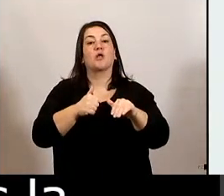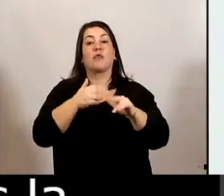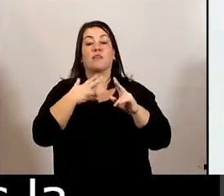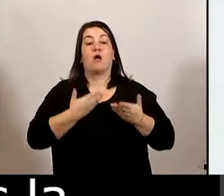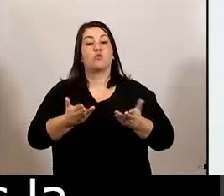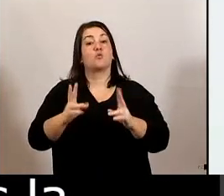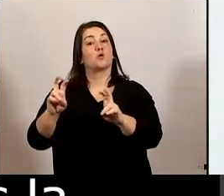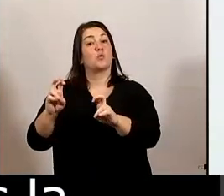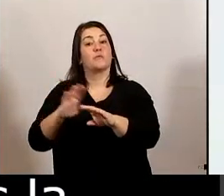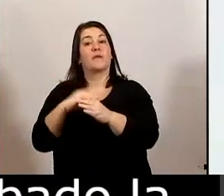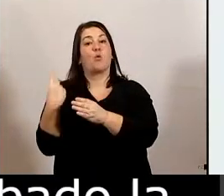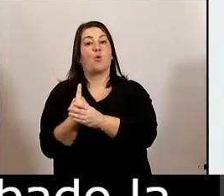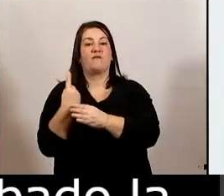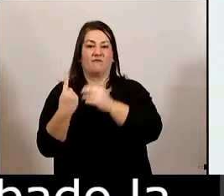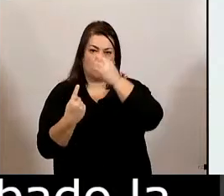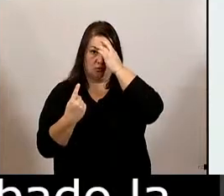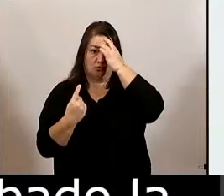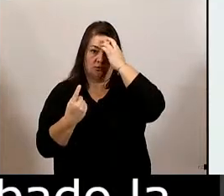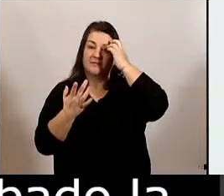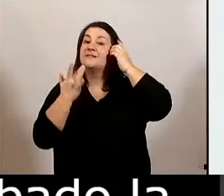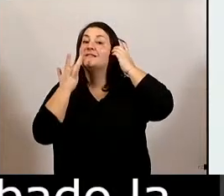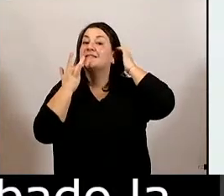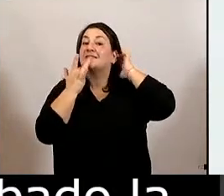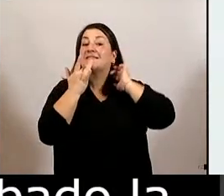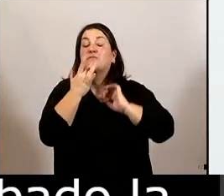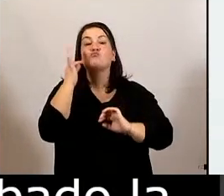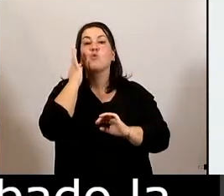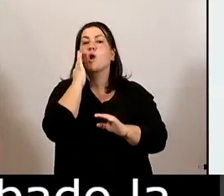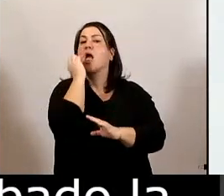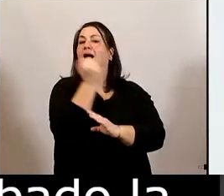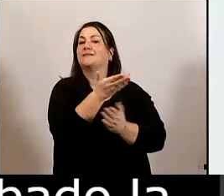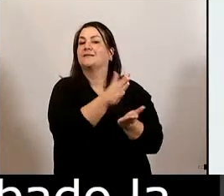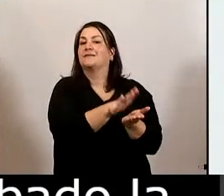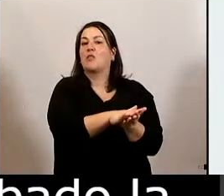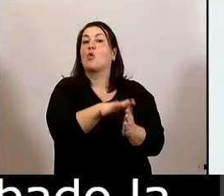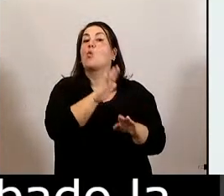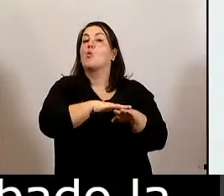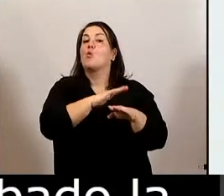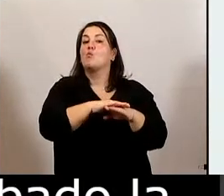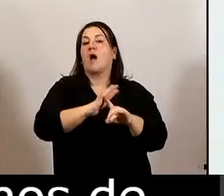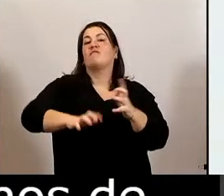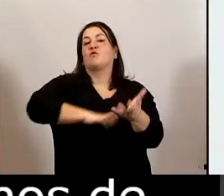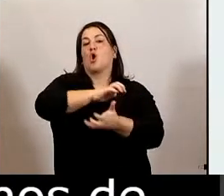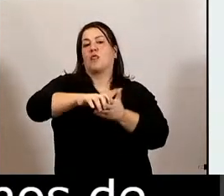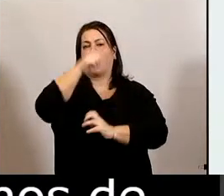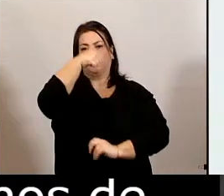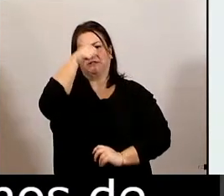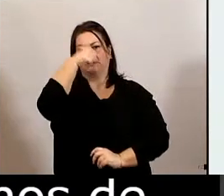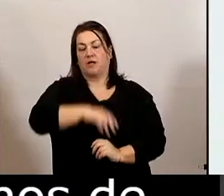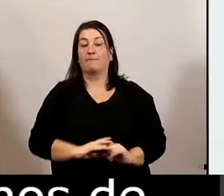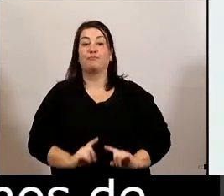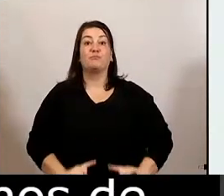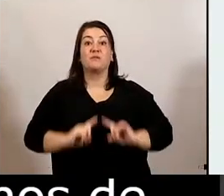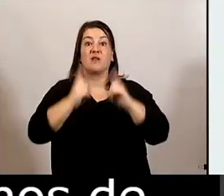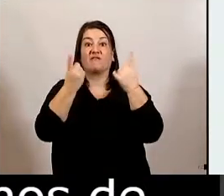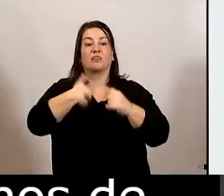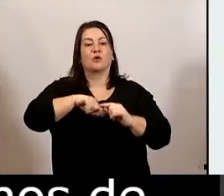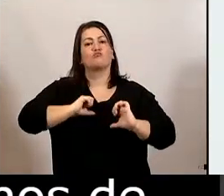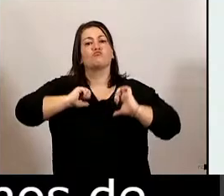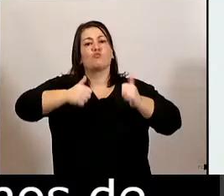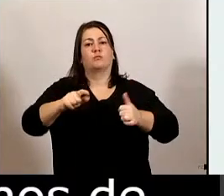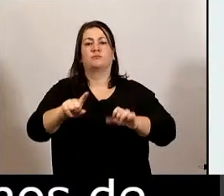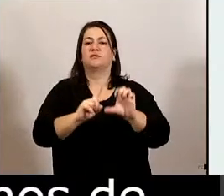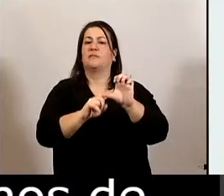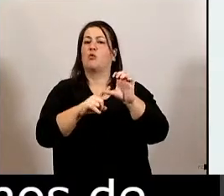ayudas para huérfanos de mujeres asesinadas como consecuencia de la violencia de género. Por primera vez ponemos en marcha en